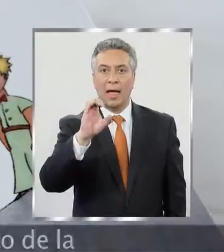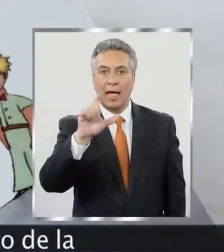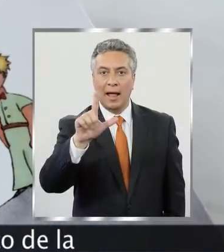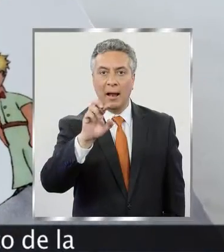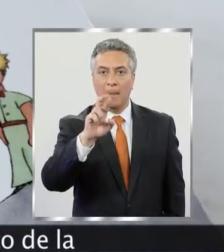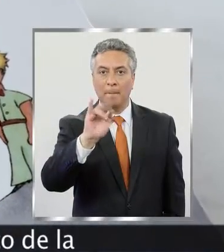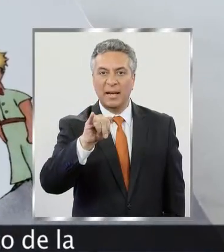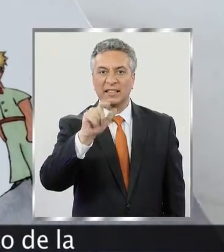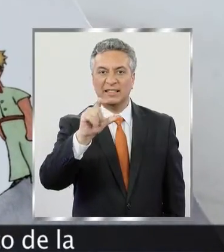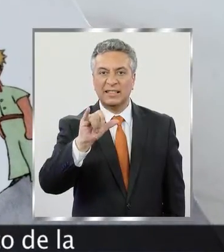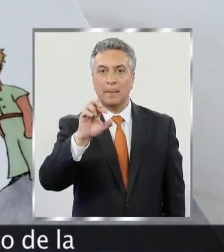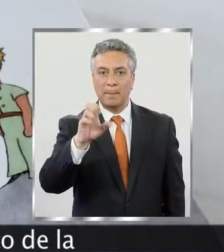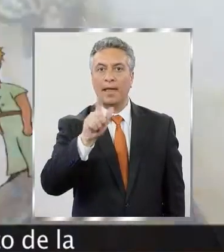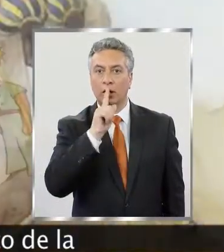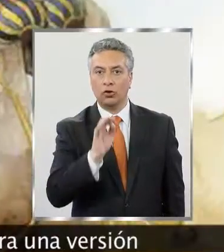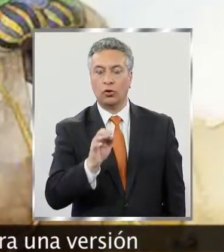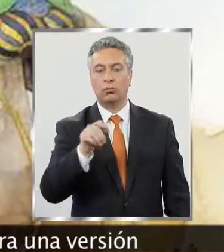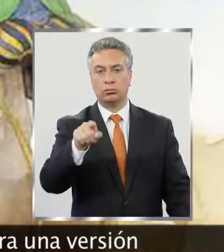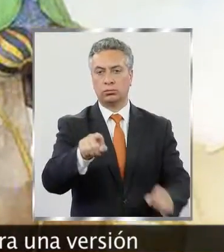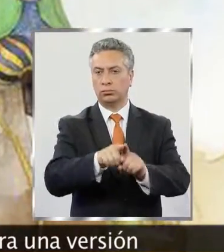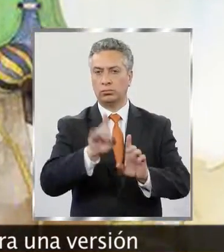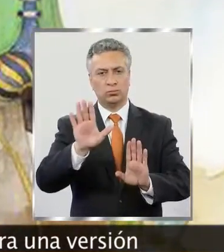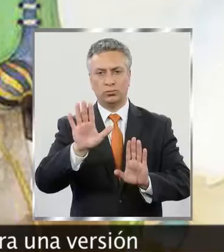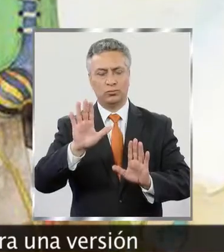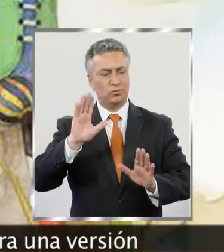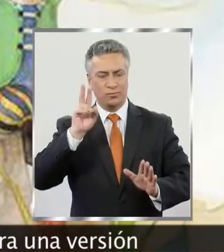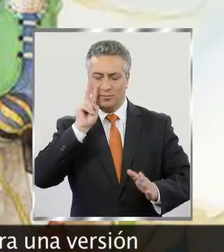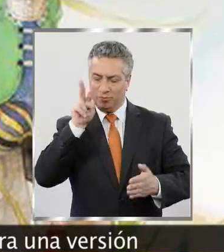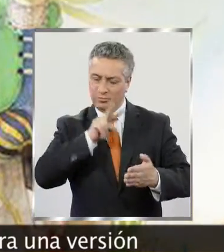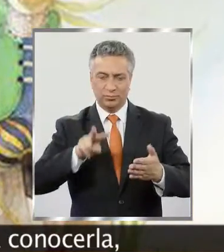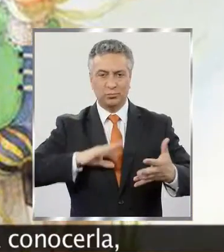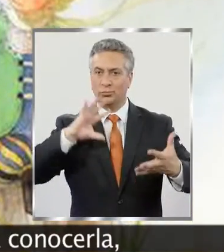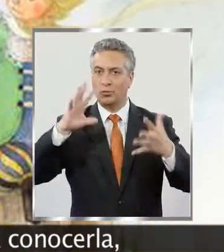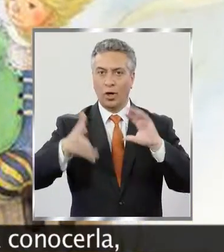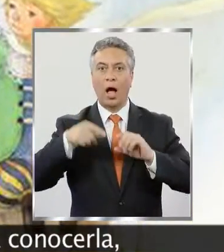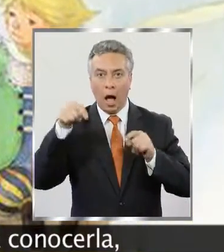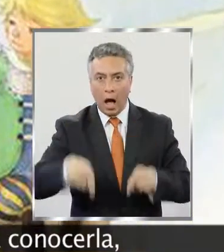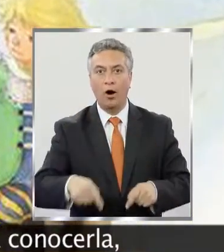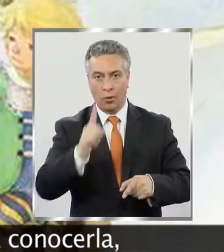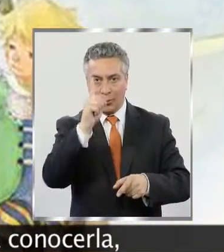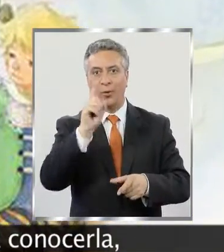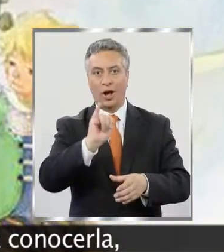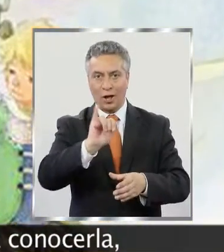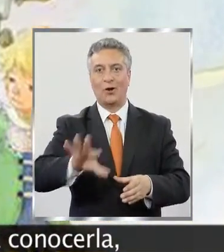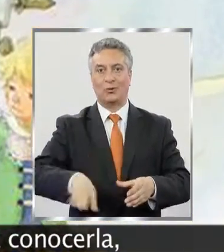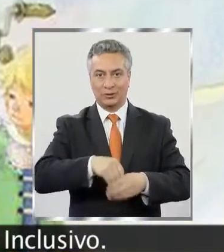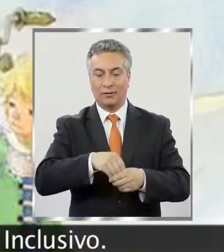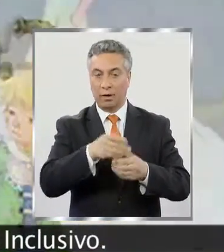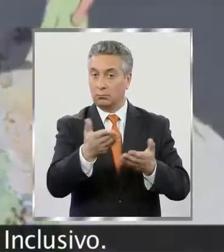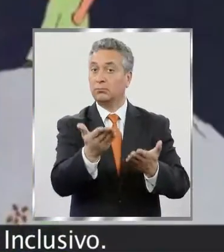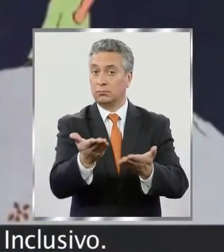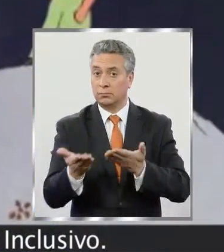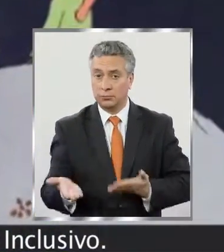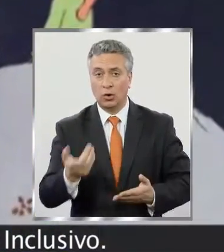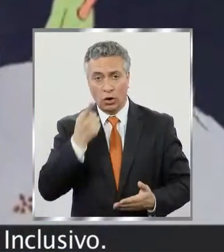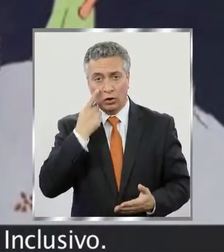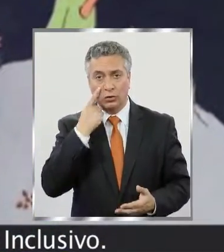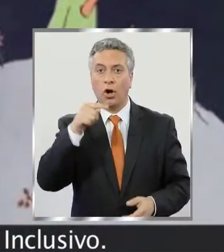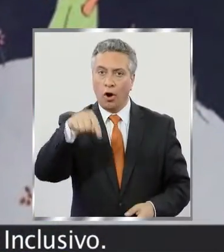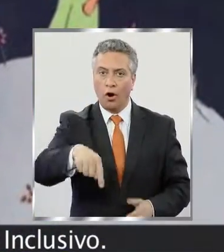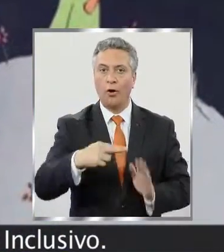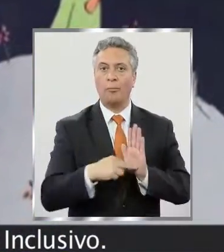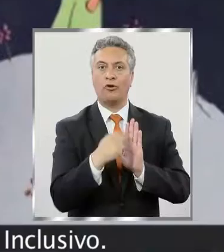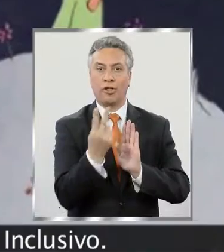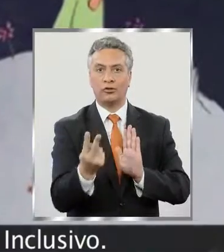El Principito, un clásico de la literatura mundial, tiene ahora una versión inclusiva. Lo invitamos a conocerla hoy en Portavoz